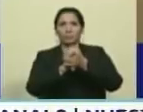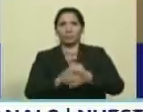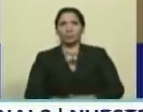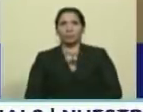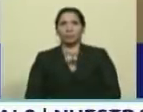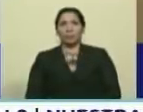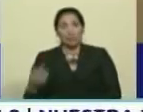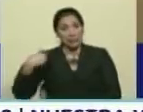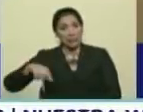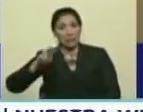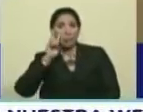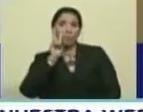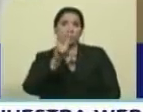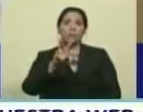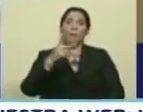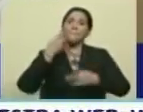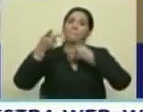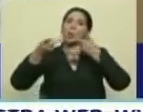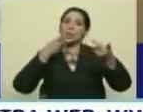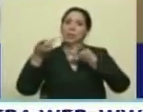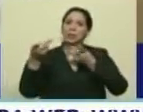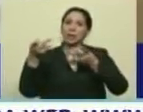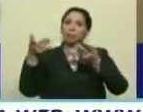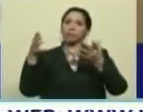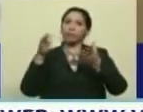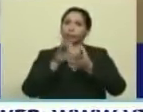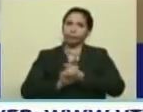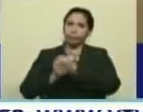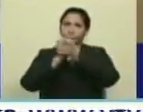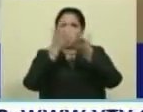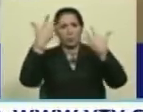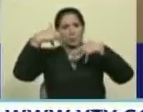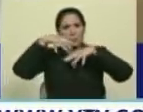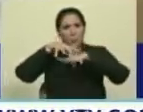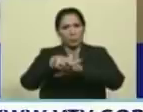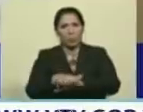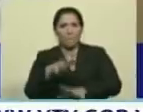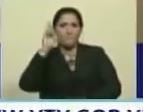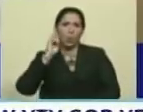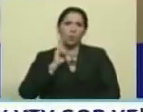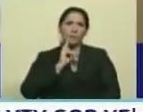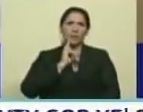Tenemos una visión política unionista, bolivariana, martiana,